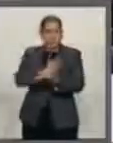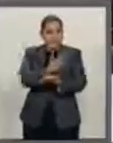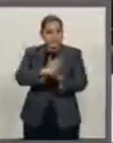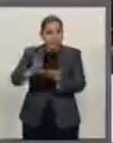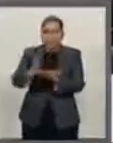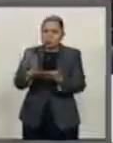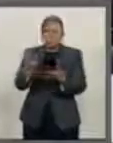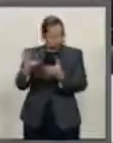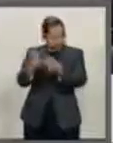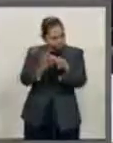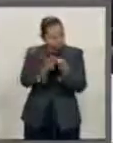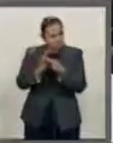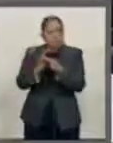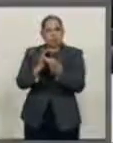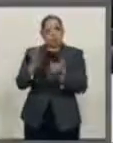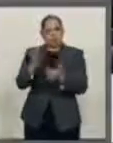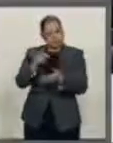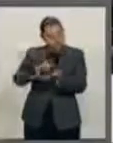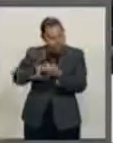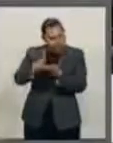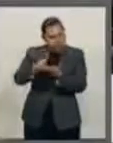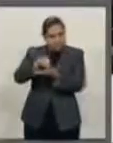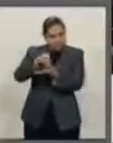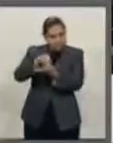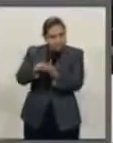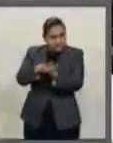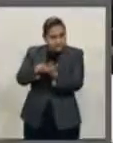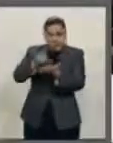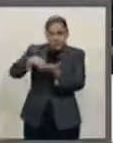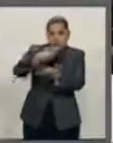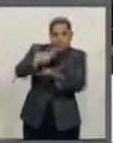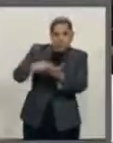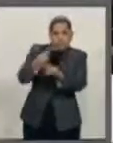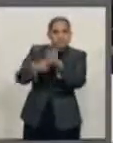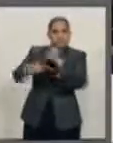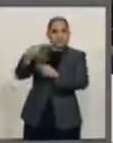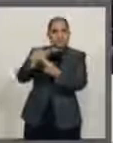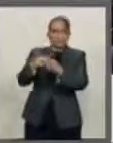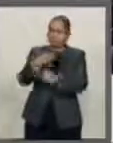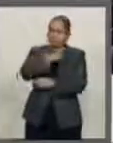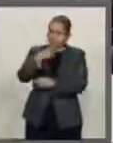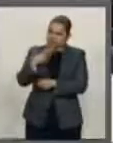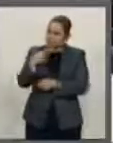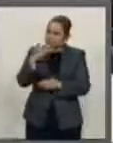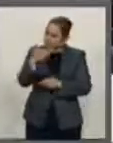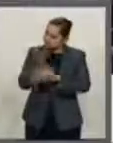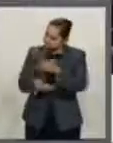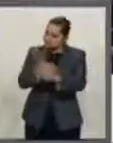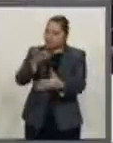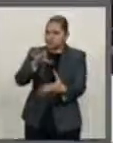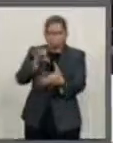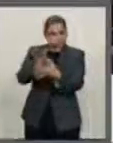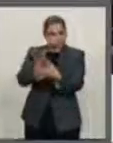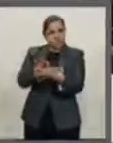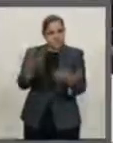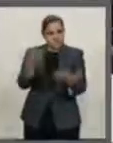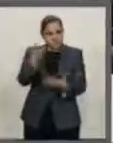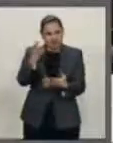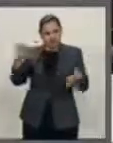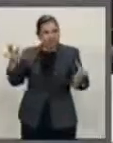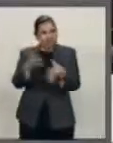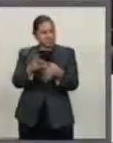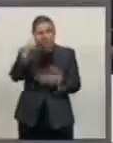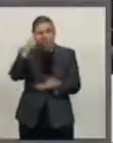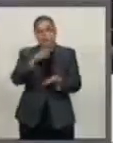progresividad, por lo que es de este poder legislar a favor de los derechos humanos. Por su parte,